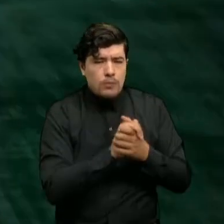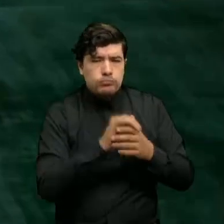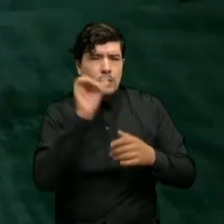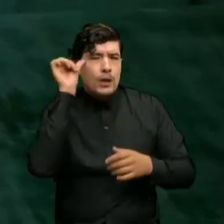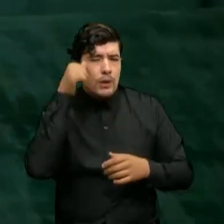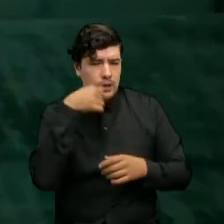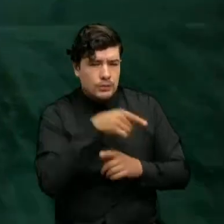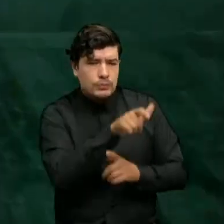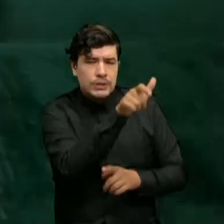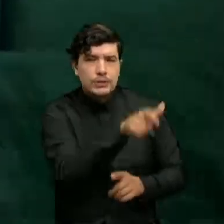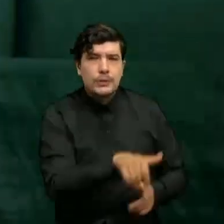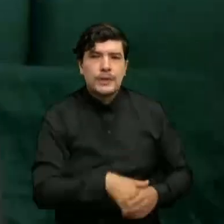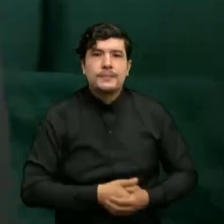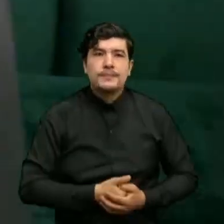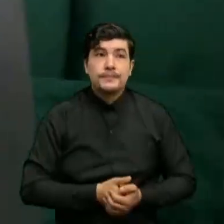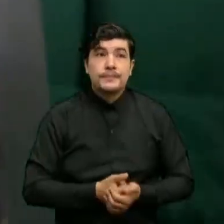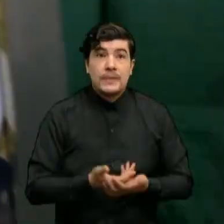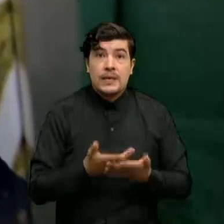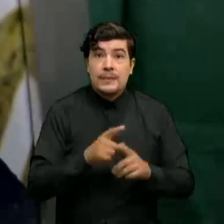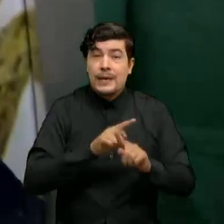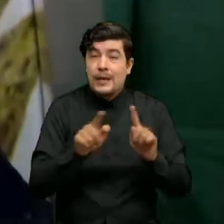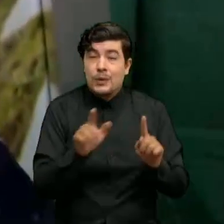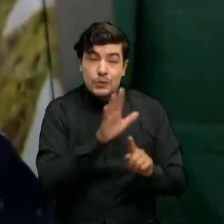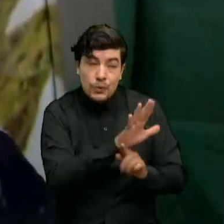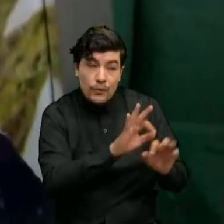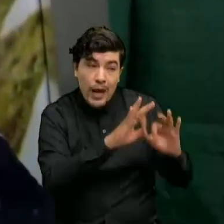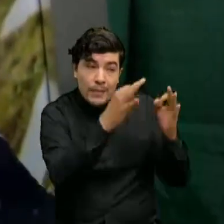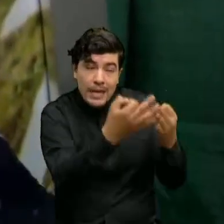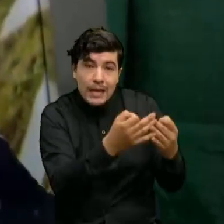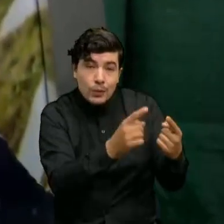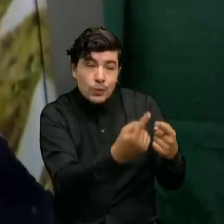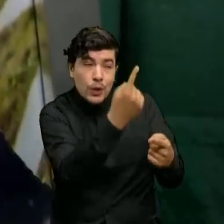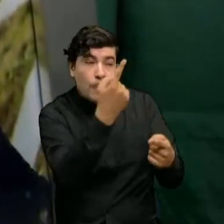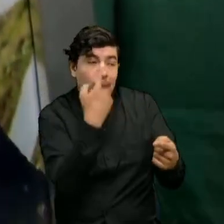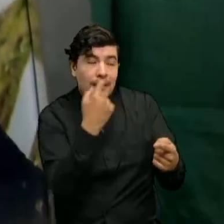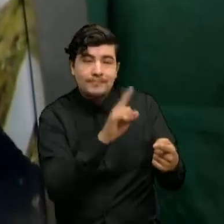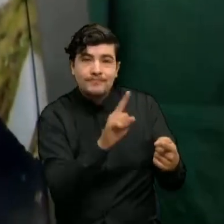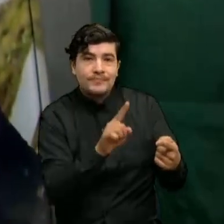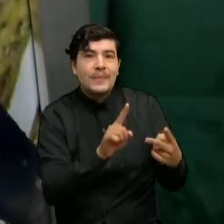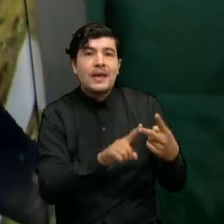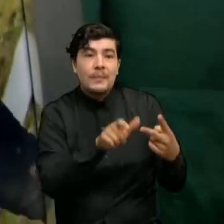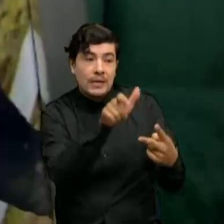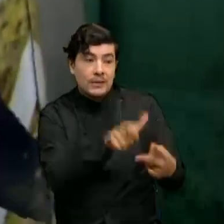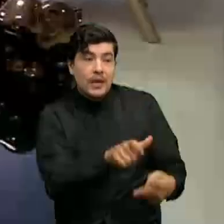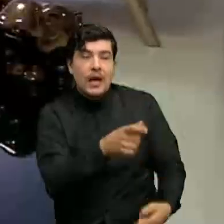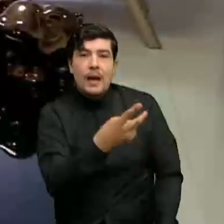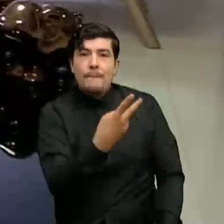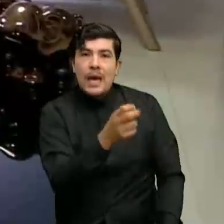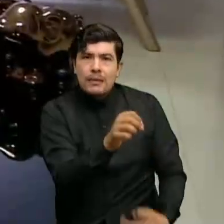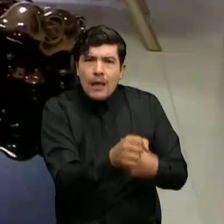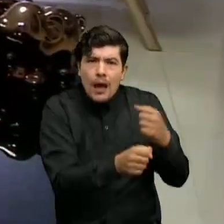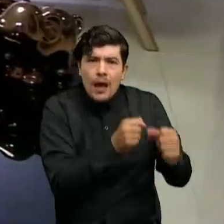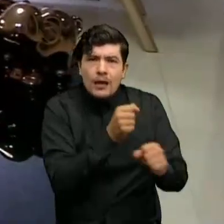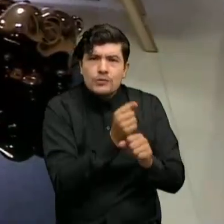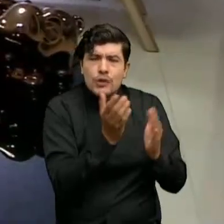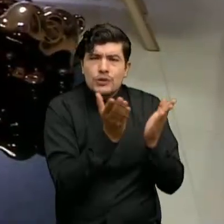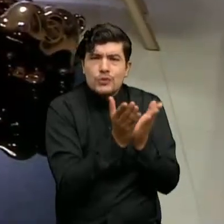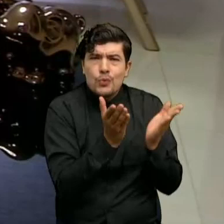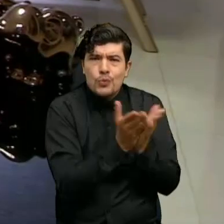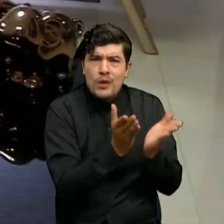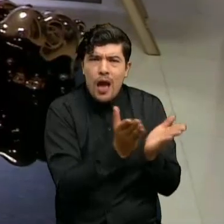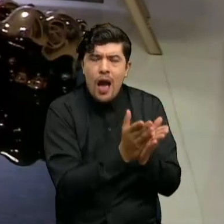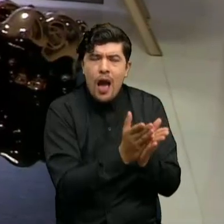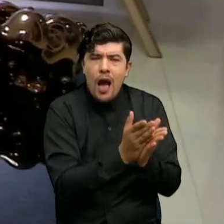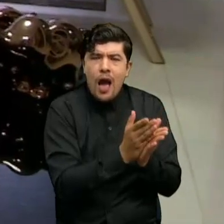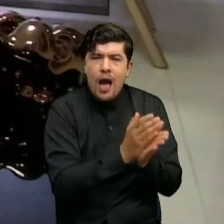19 siguió ensañándose con esta familia juan diego de 20 años estudiante de derecho y quien estaba estrenándose como padre